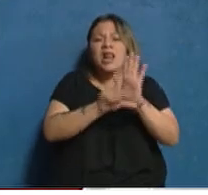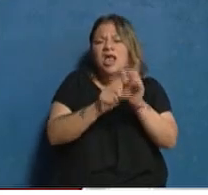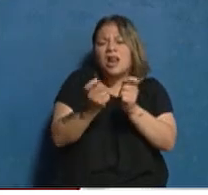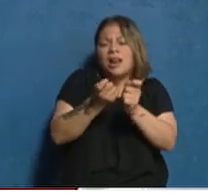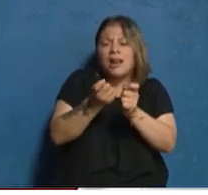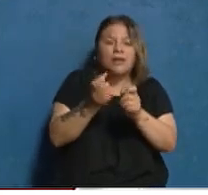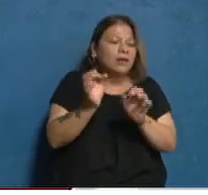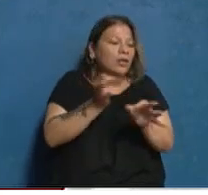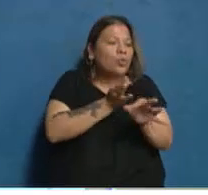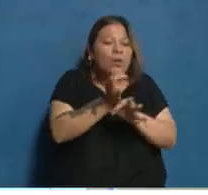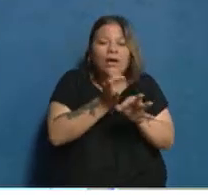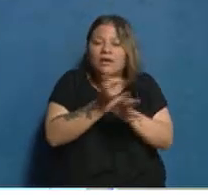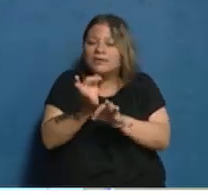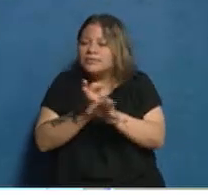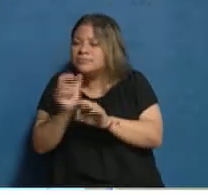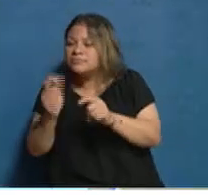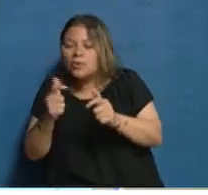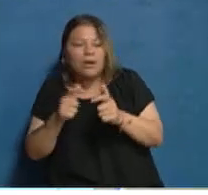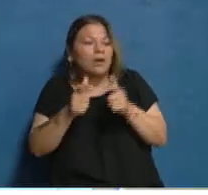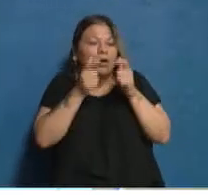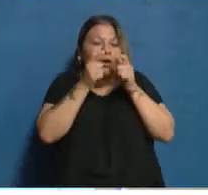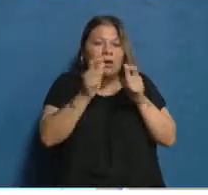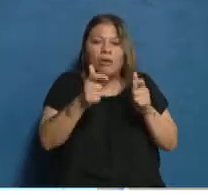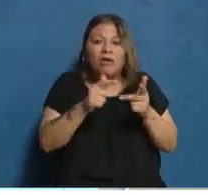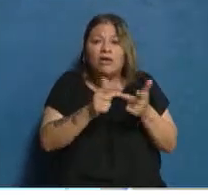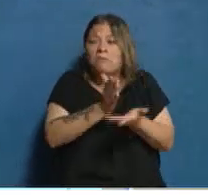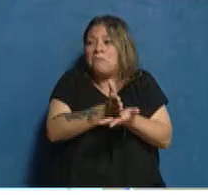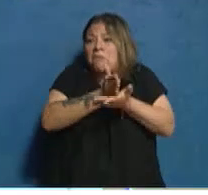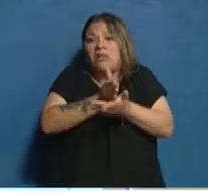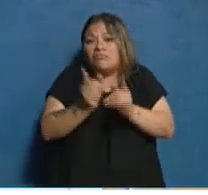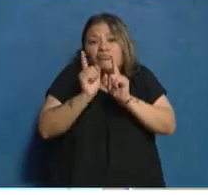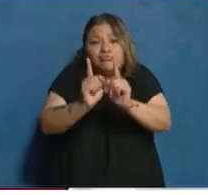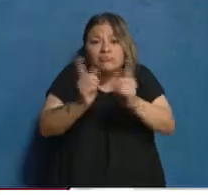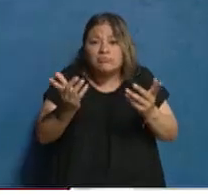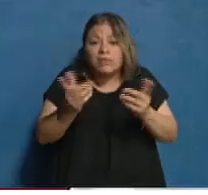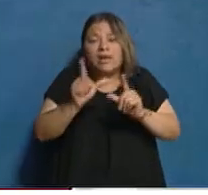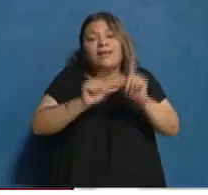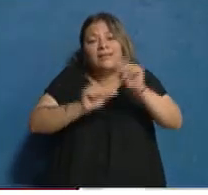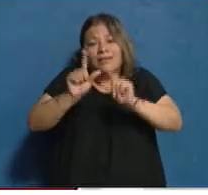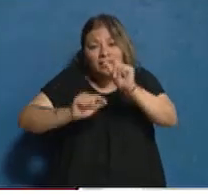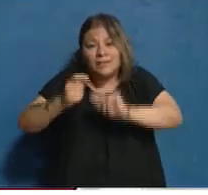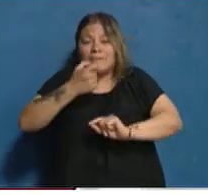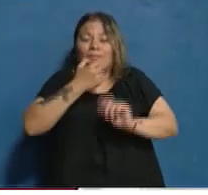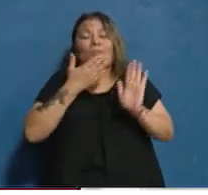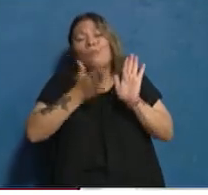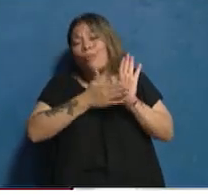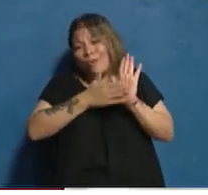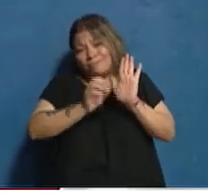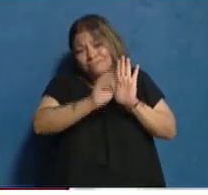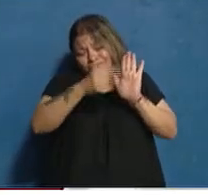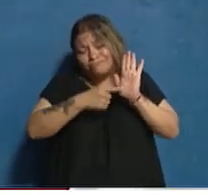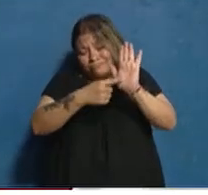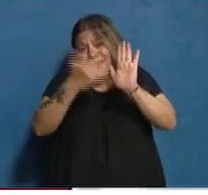la educación, en los controles ni en las penalidades. Las estadísticas de Mendoza lo prueban claramente,